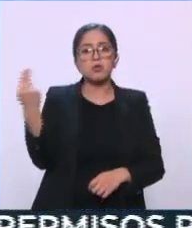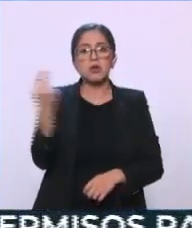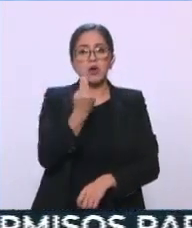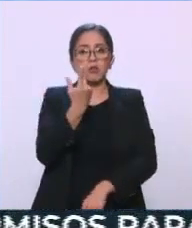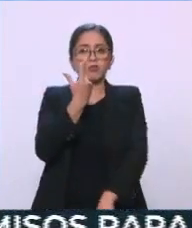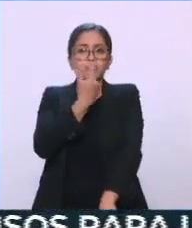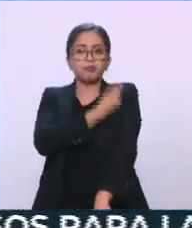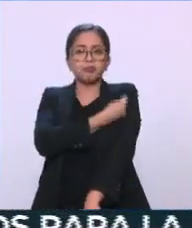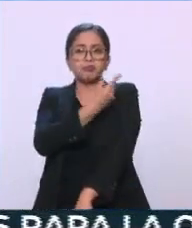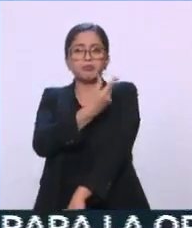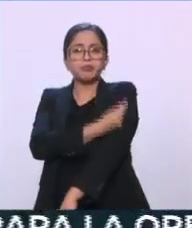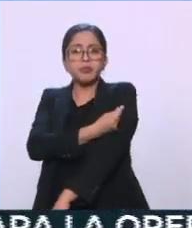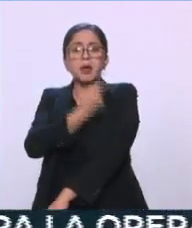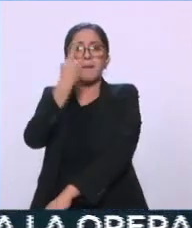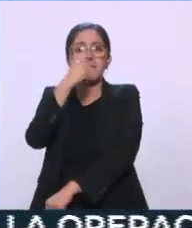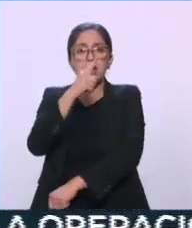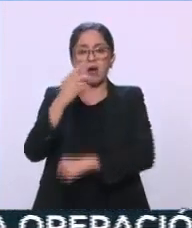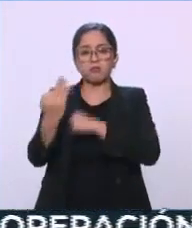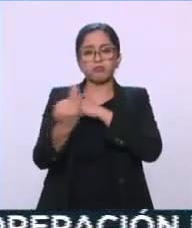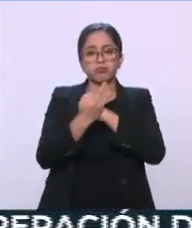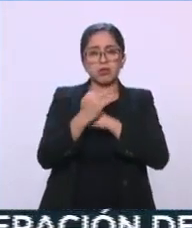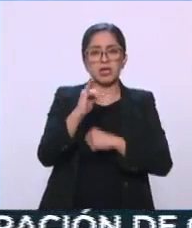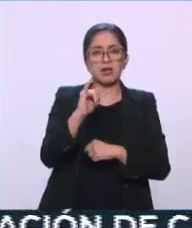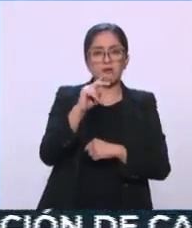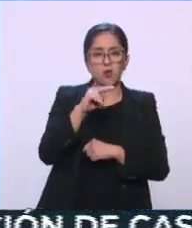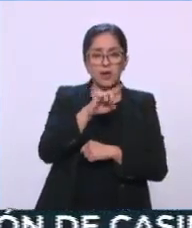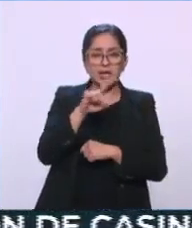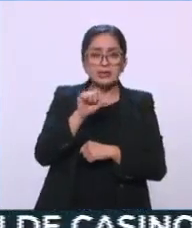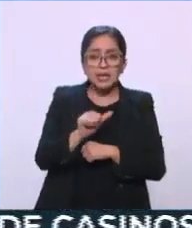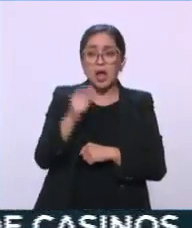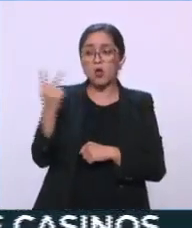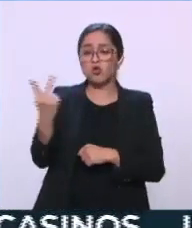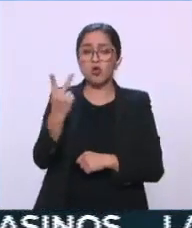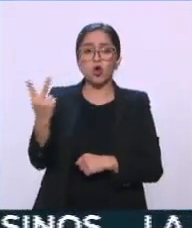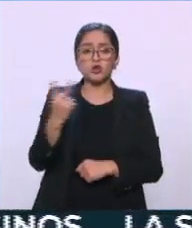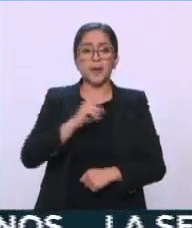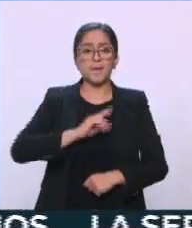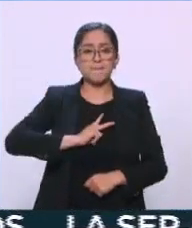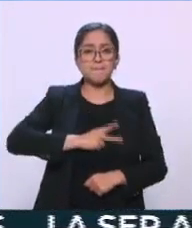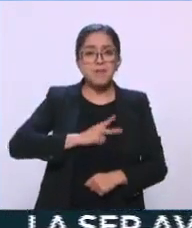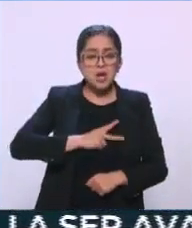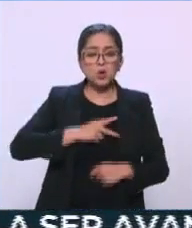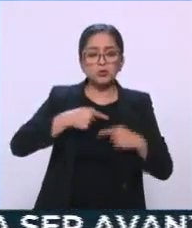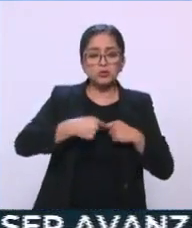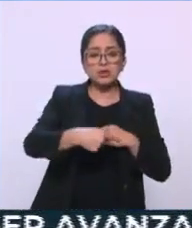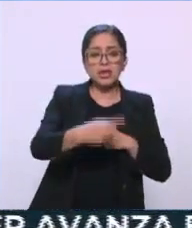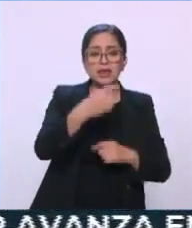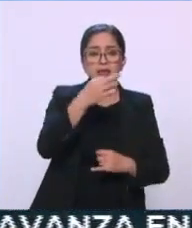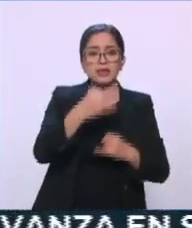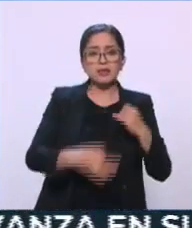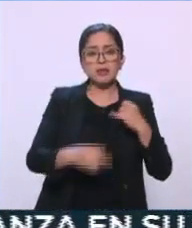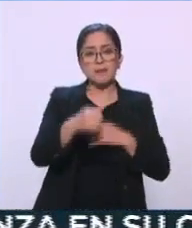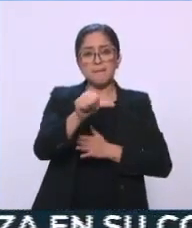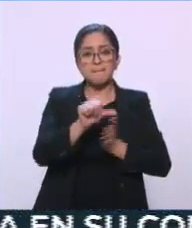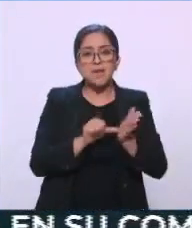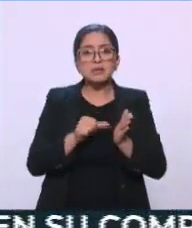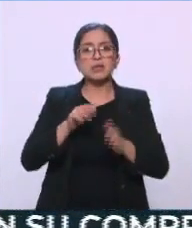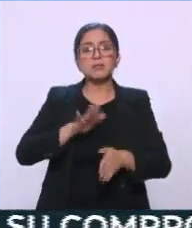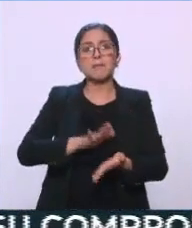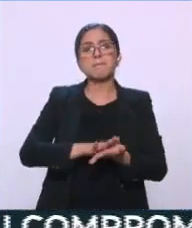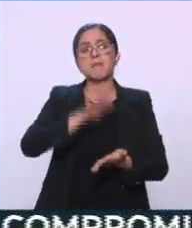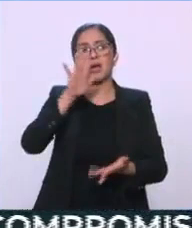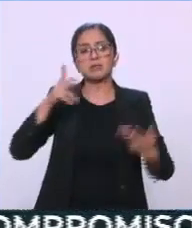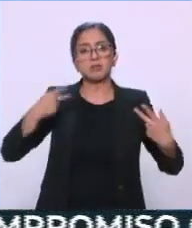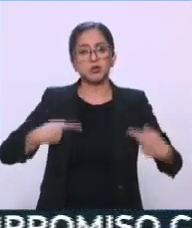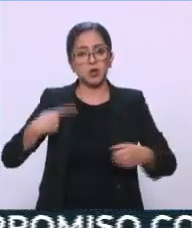vacunación extraordinaria contra la influenza para evitar que ambos virus interactúen durante el último trimestre del año. Y con base a